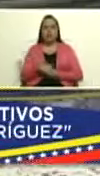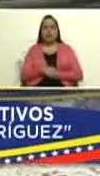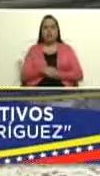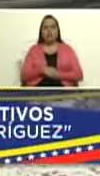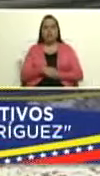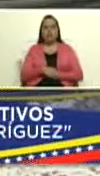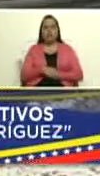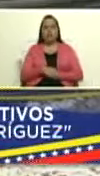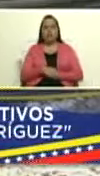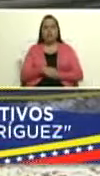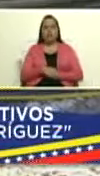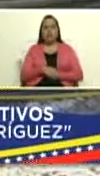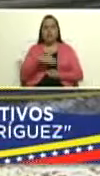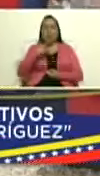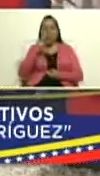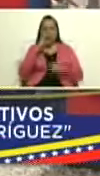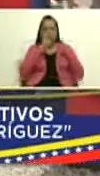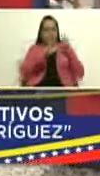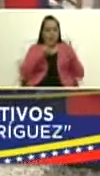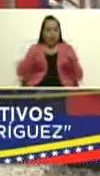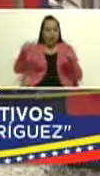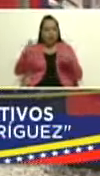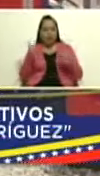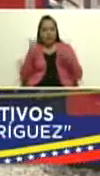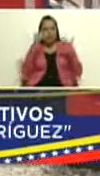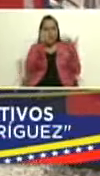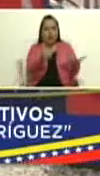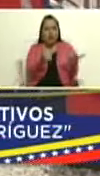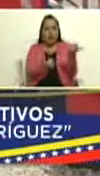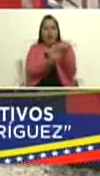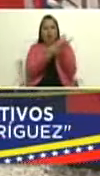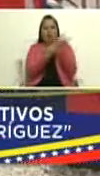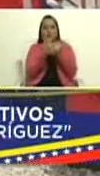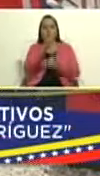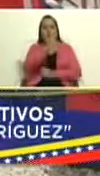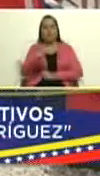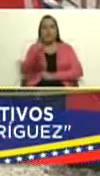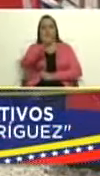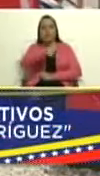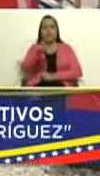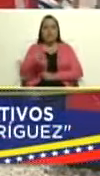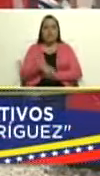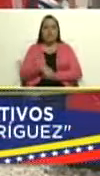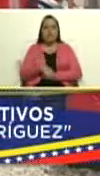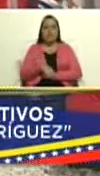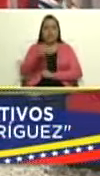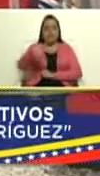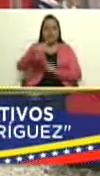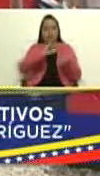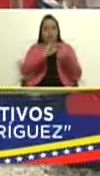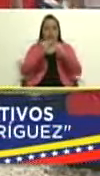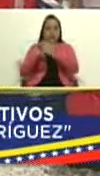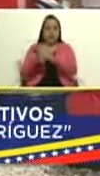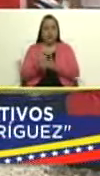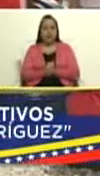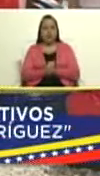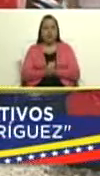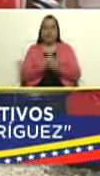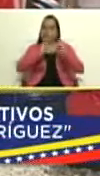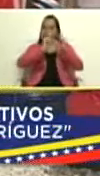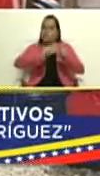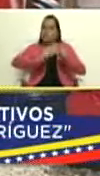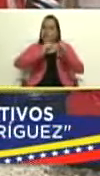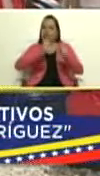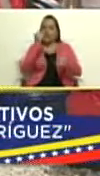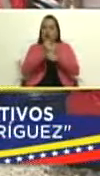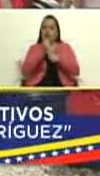ver, aquí está lo que le vamos a entregar, el biocrédito a nuestros 40 productores del punto y círculo para que sigan trabajando